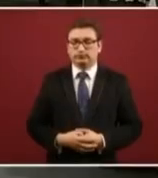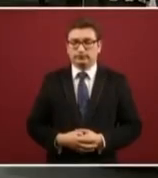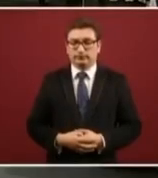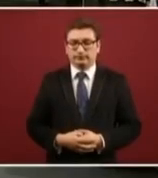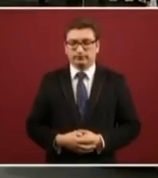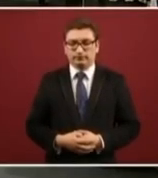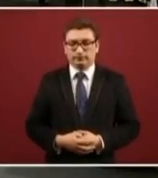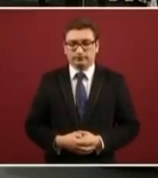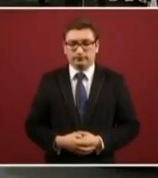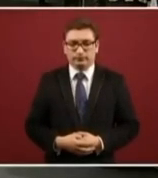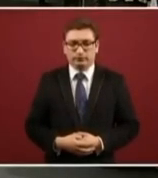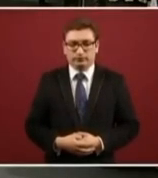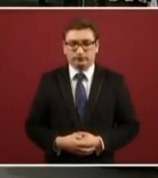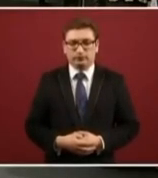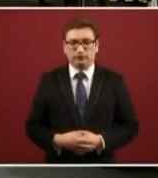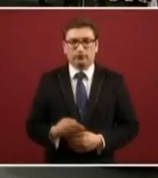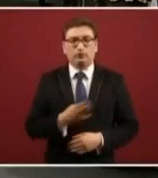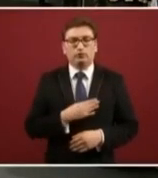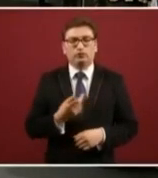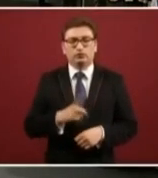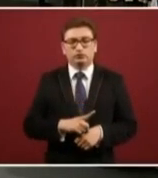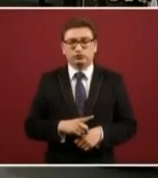Tú. Sí. Buenos días.